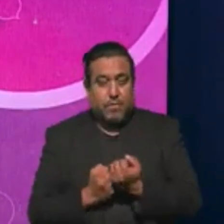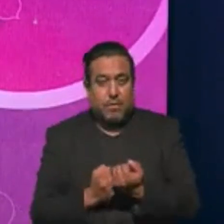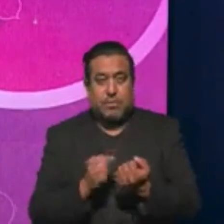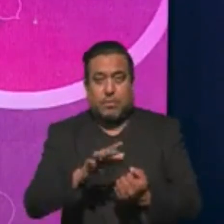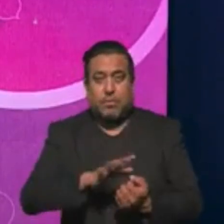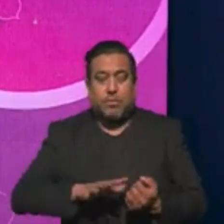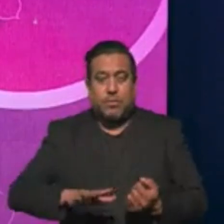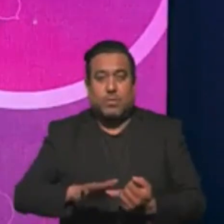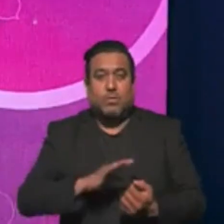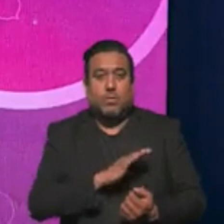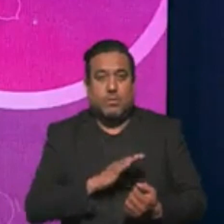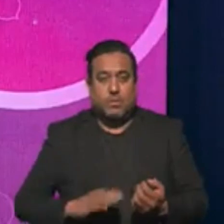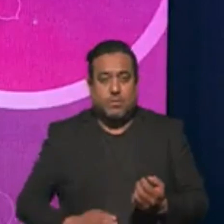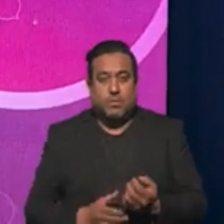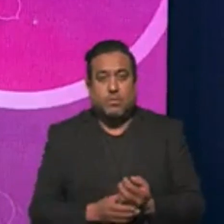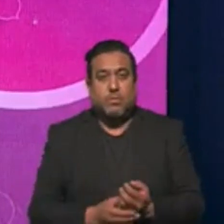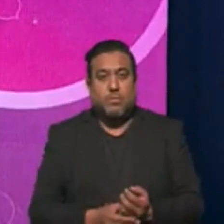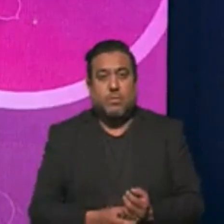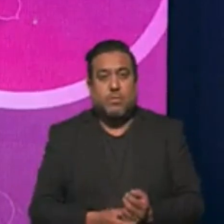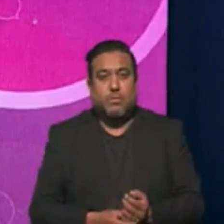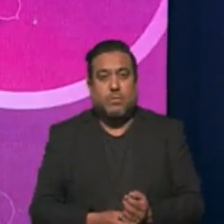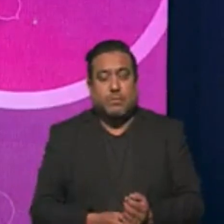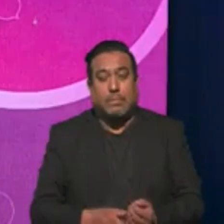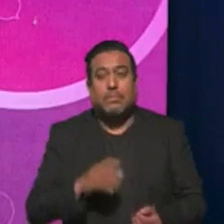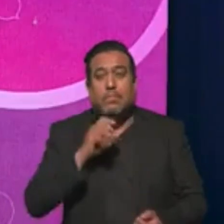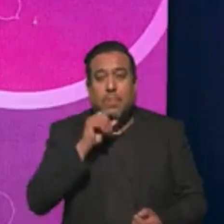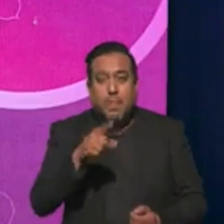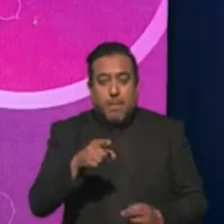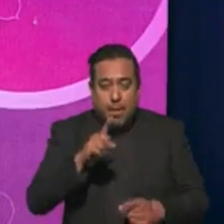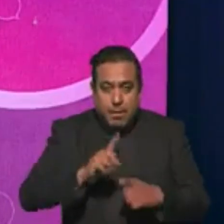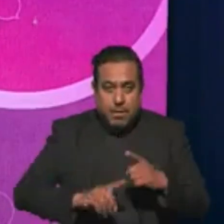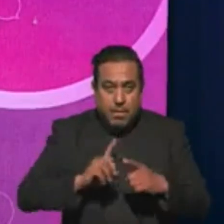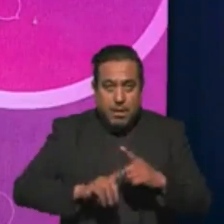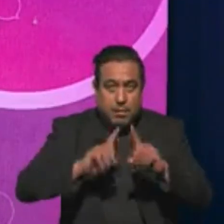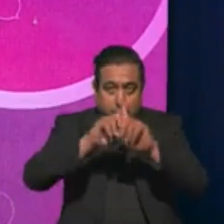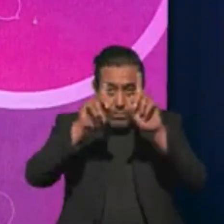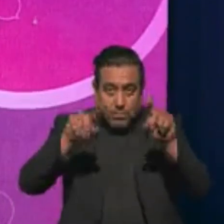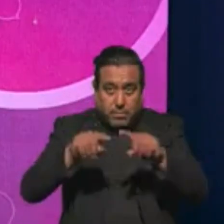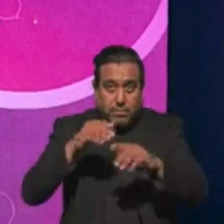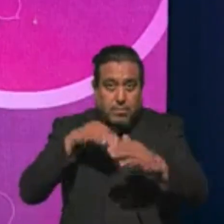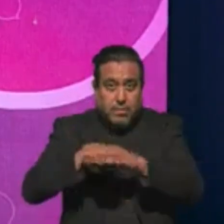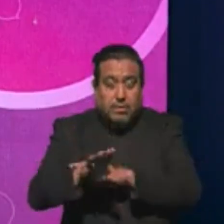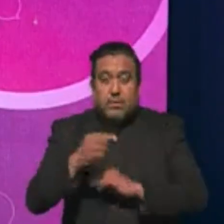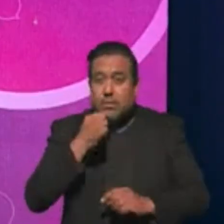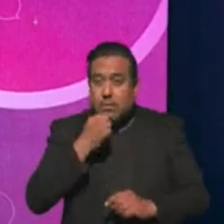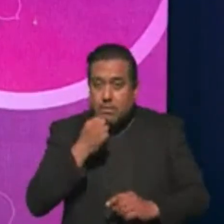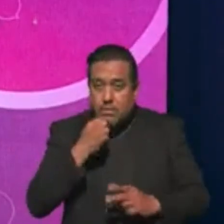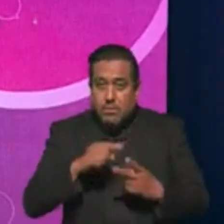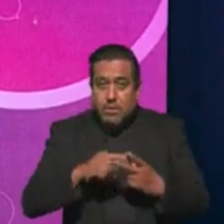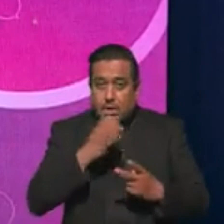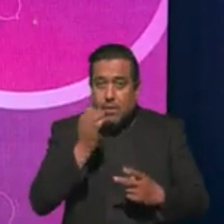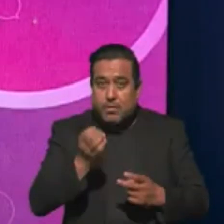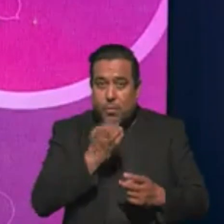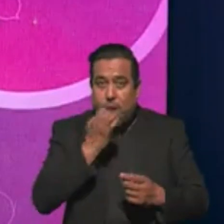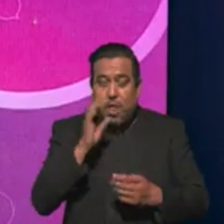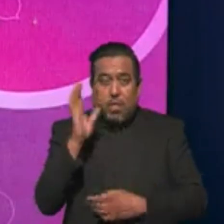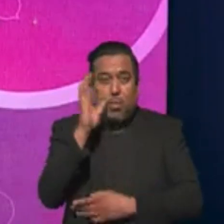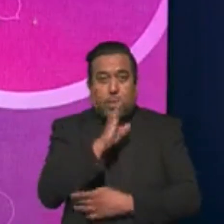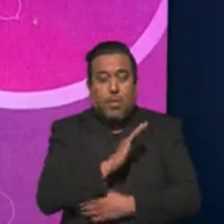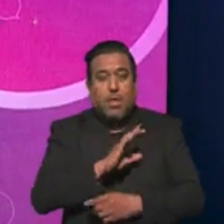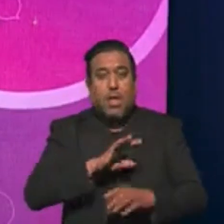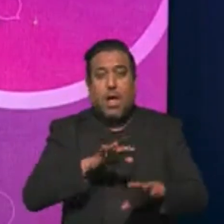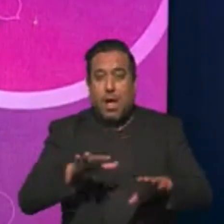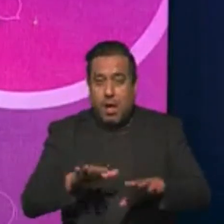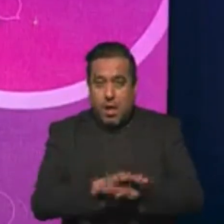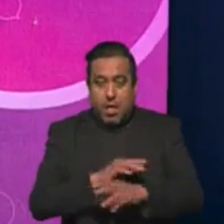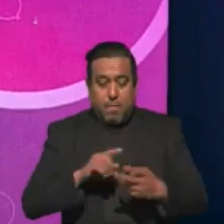municipios además eliminaron las estancias infantiles escuelas de tiempo completo todos los apoyos